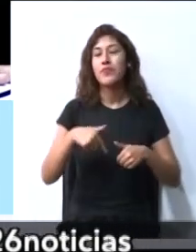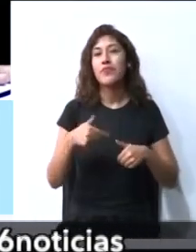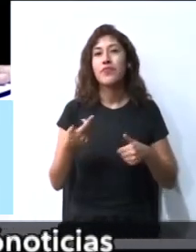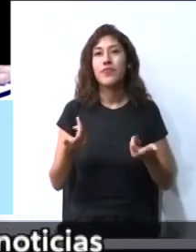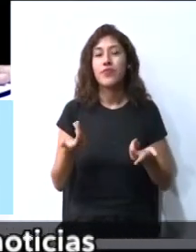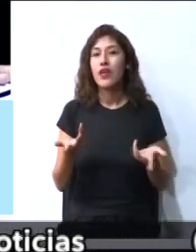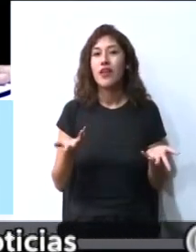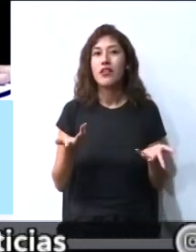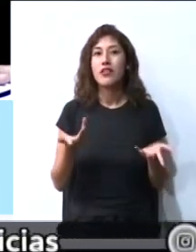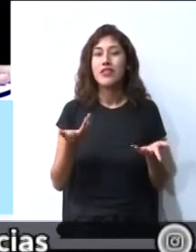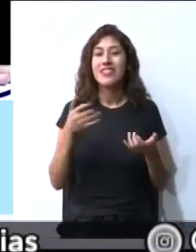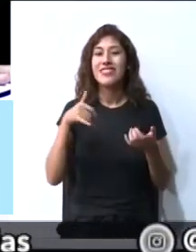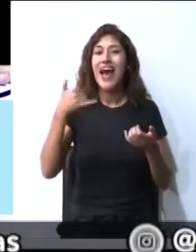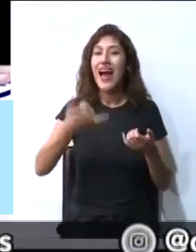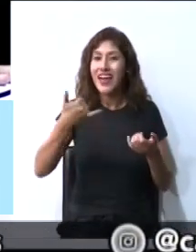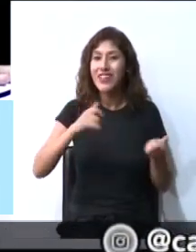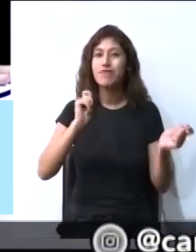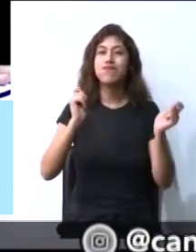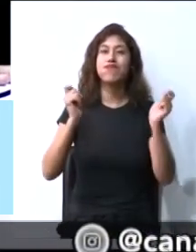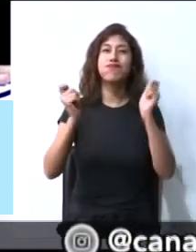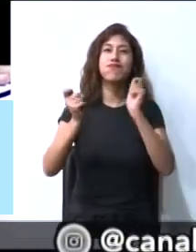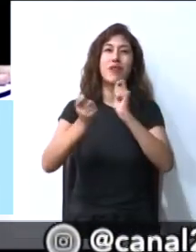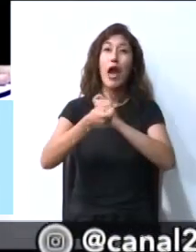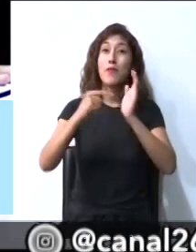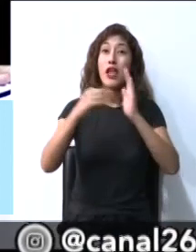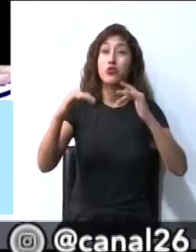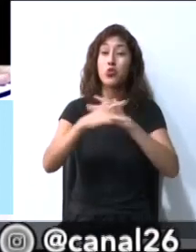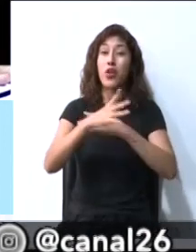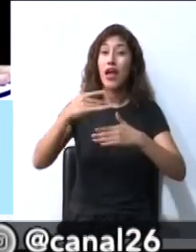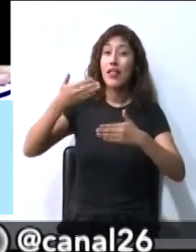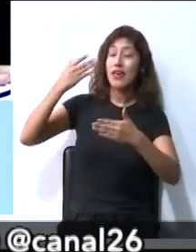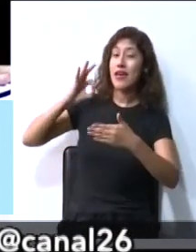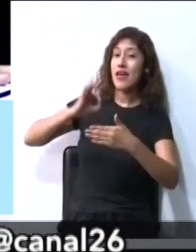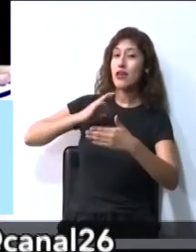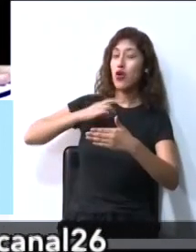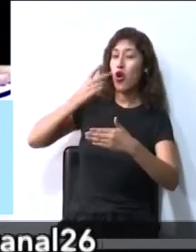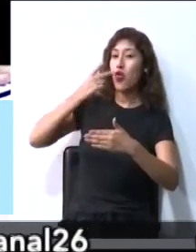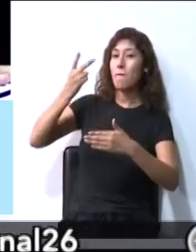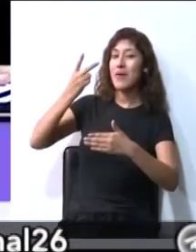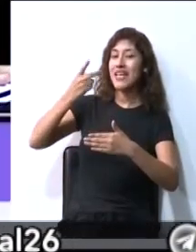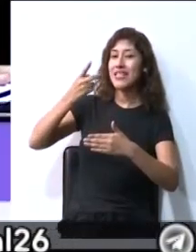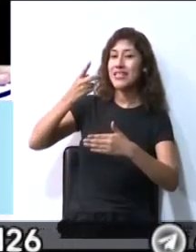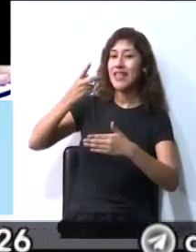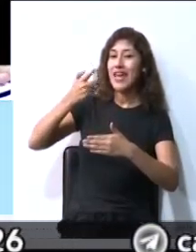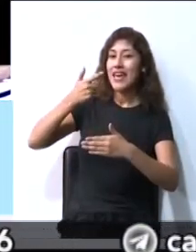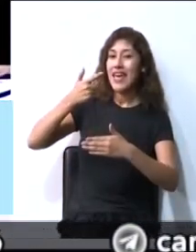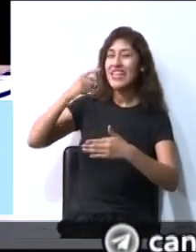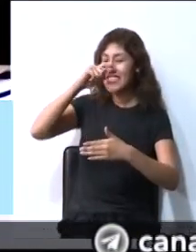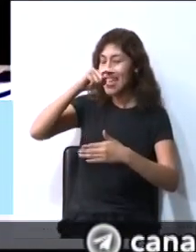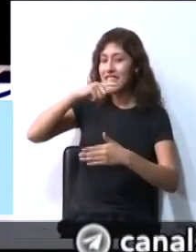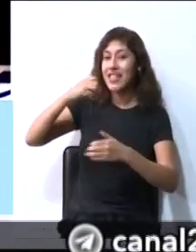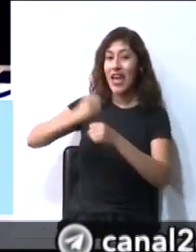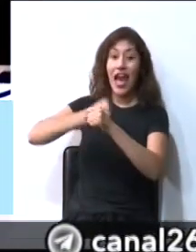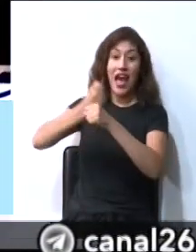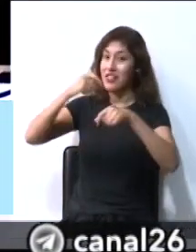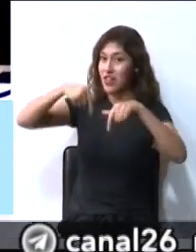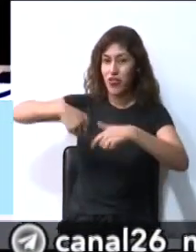de transformación urbana que hicimos en la ciudad desde el 2007 hasta hoy. El desafío de Movida fue